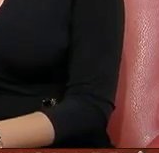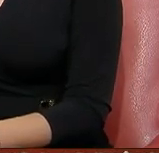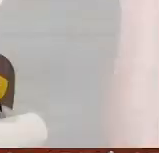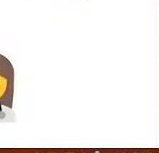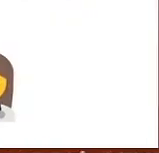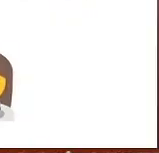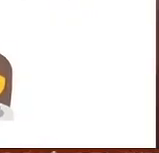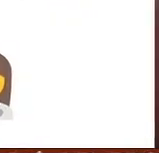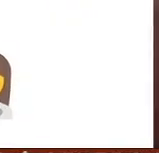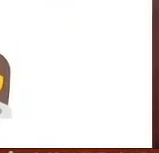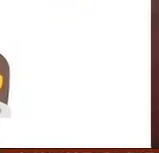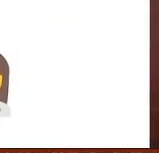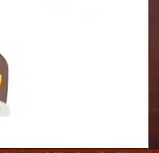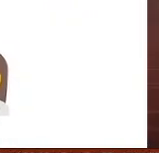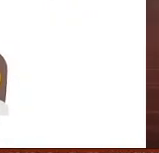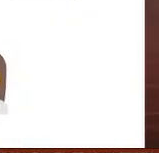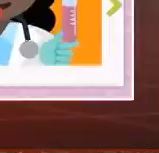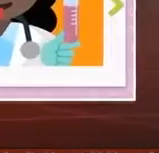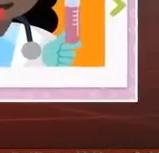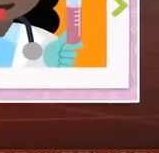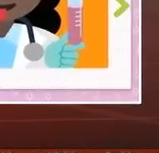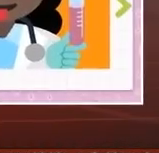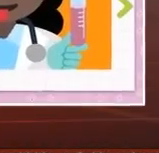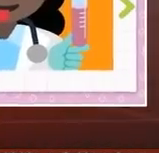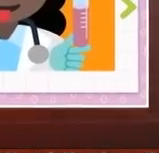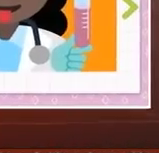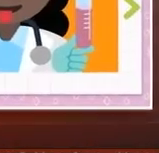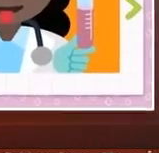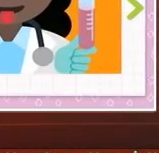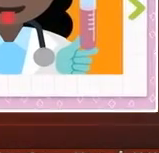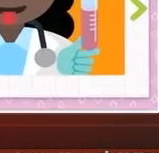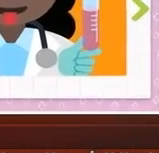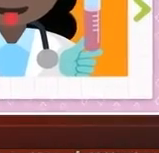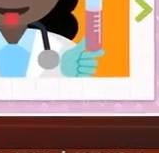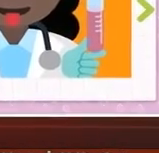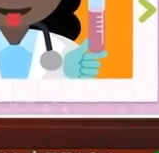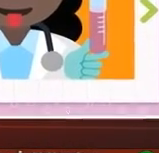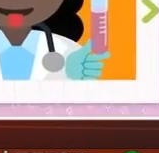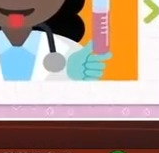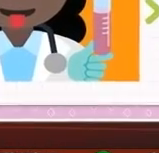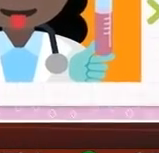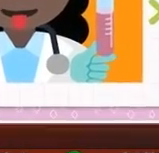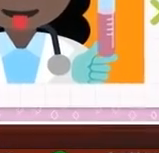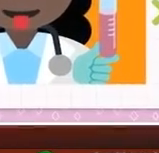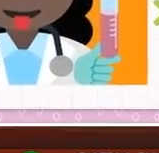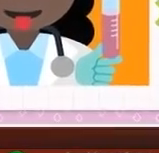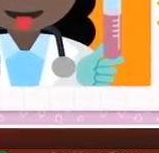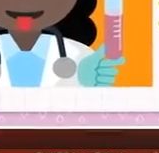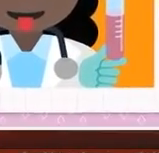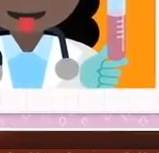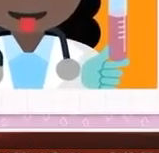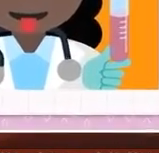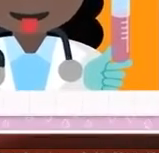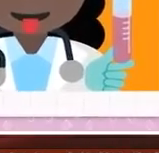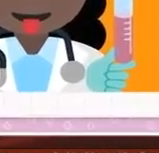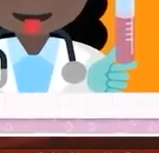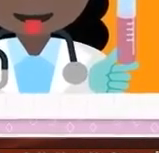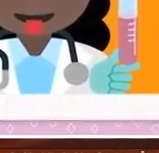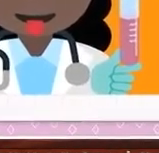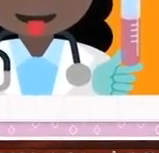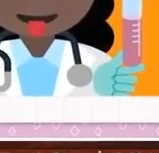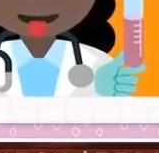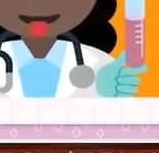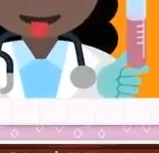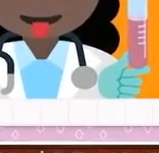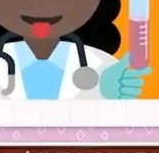Día Internacional del Emoji, ¿sí? Esas caritas que utilizamos todos en nuestros mensajes y redes sociales. Pues a más de una